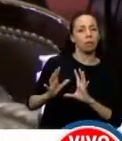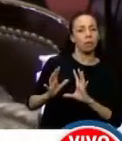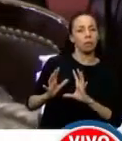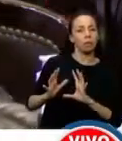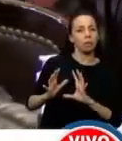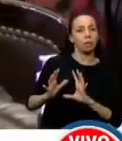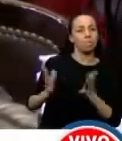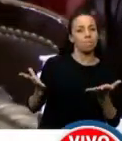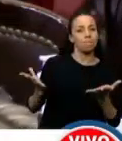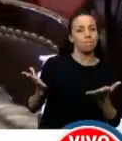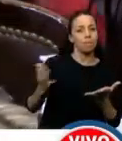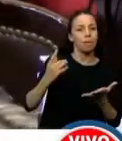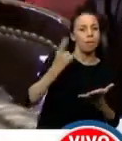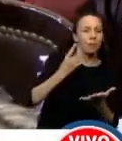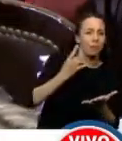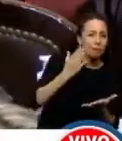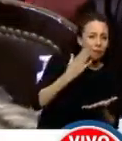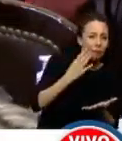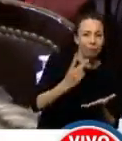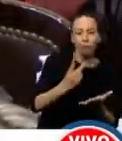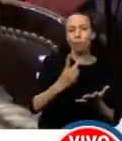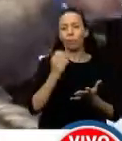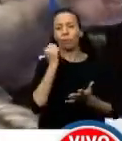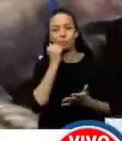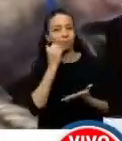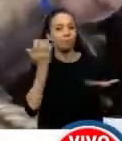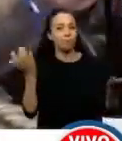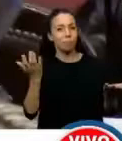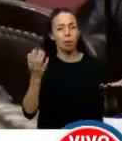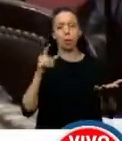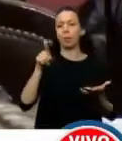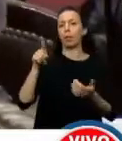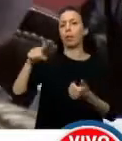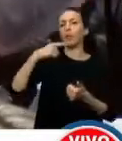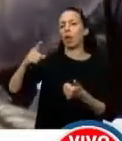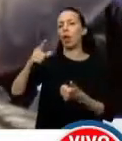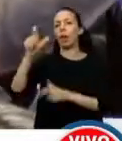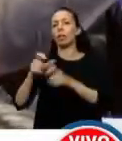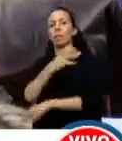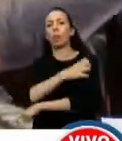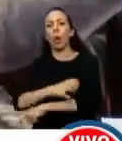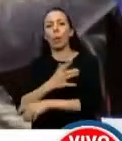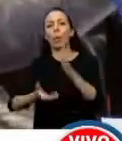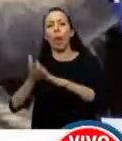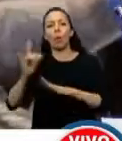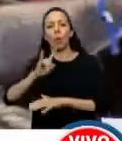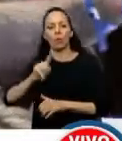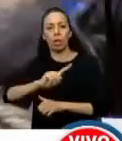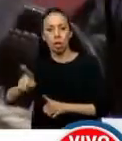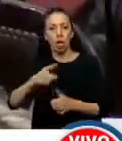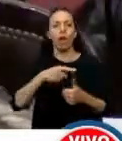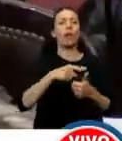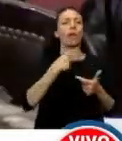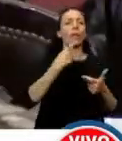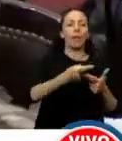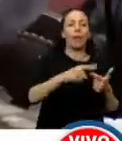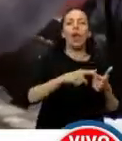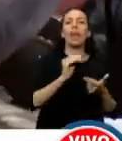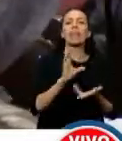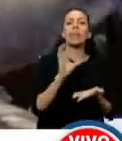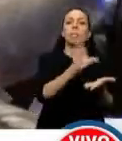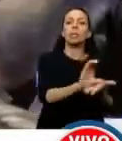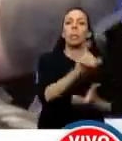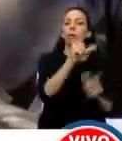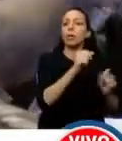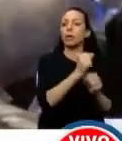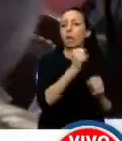y a la Argentina, hoy, a nuestro gobierno, los obligó a negociar dentro de los estatutos y las normas